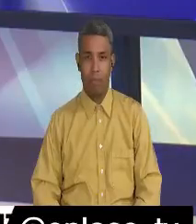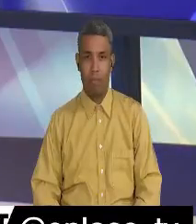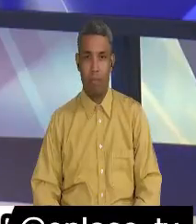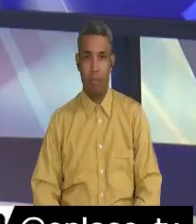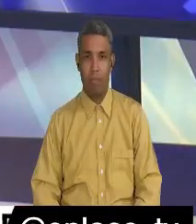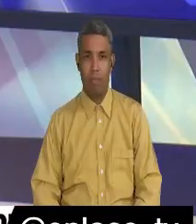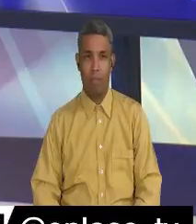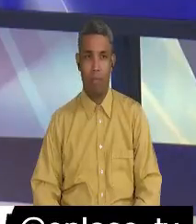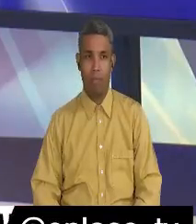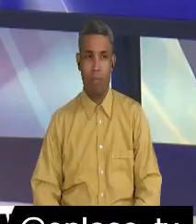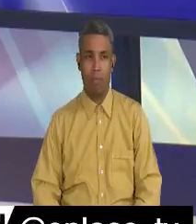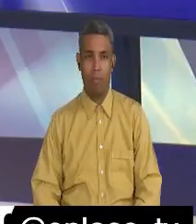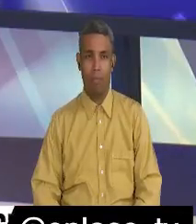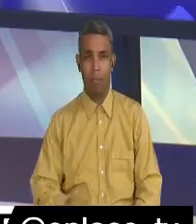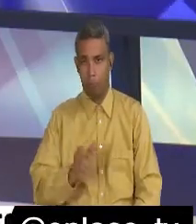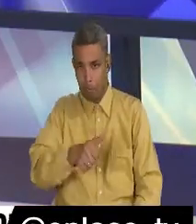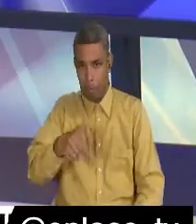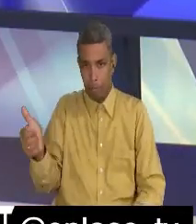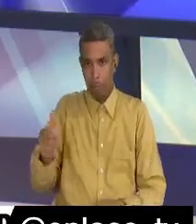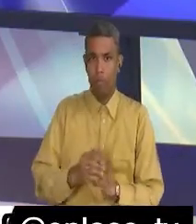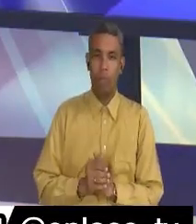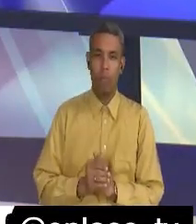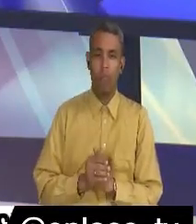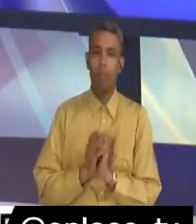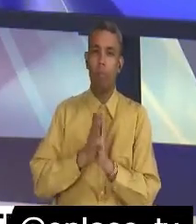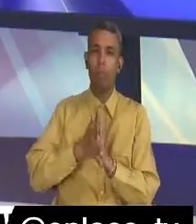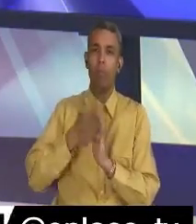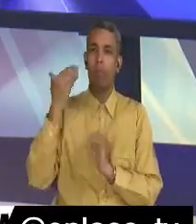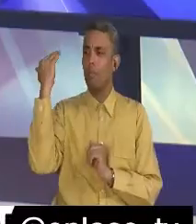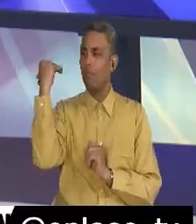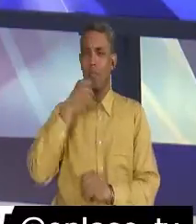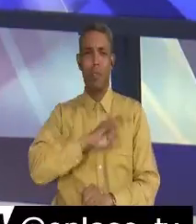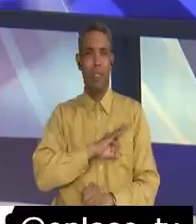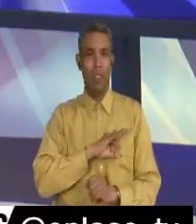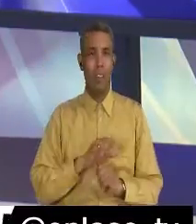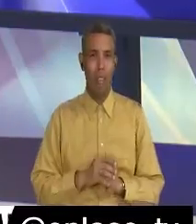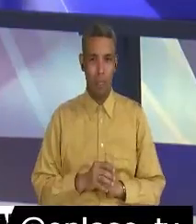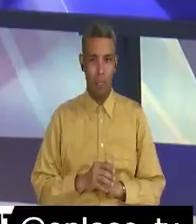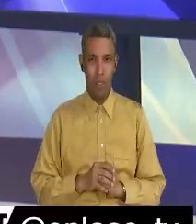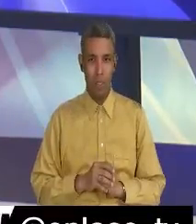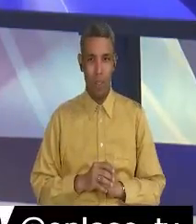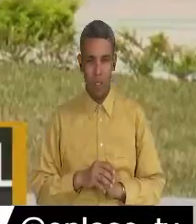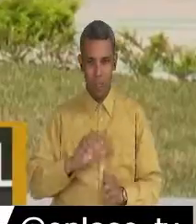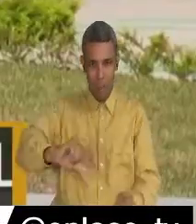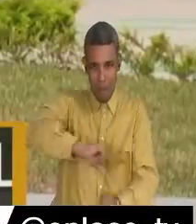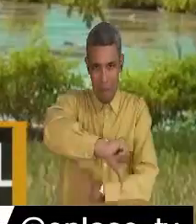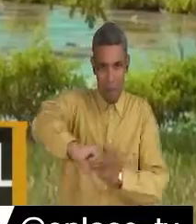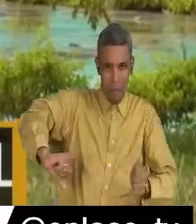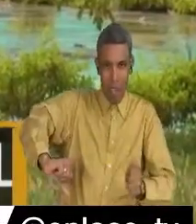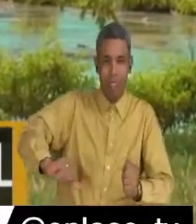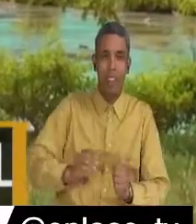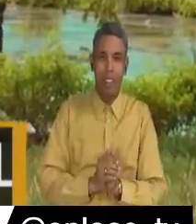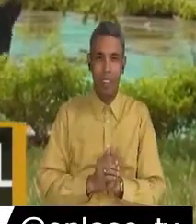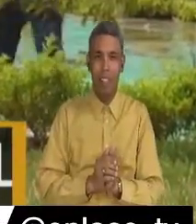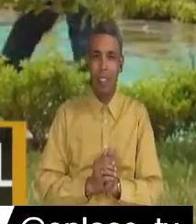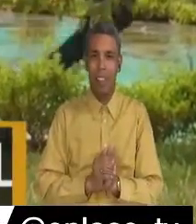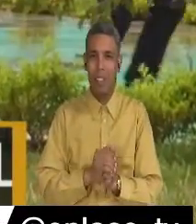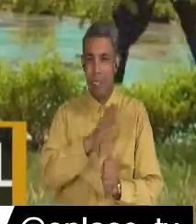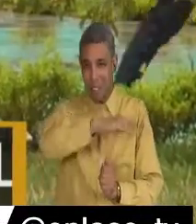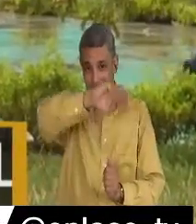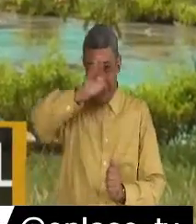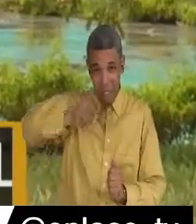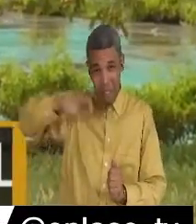Y en otras noticias, desde el pasado sábado está habilitada la zona de urbanismo del Parque Infantil con atracciones que han